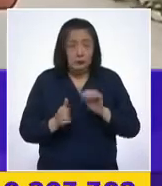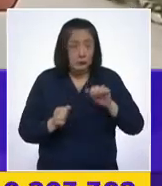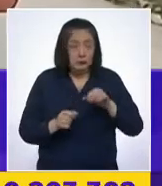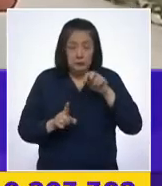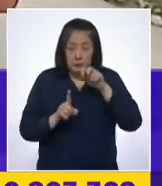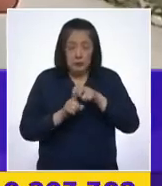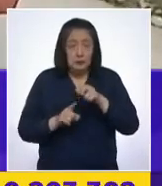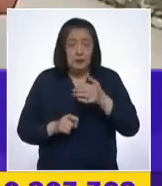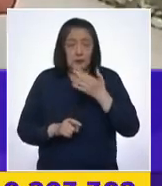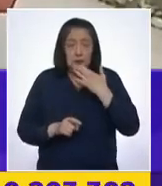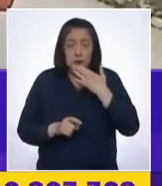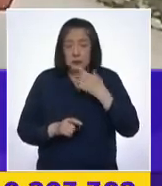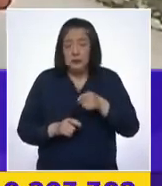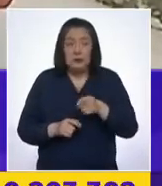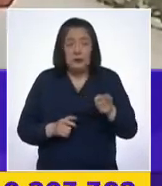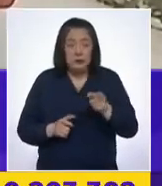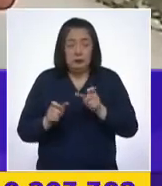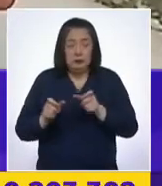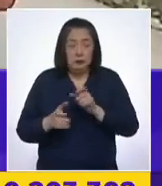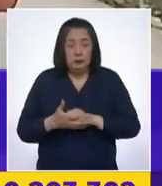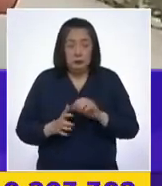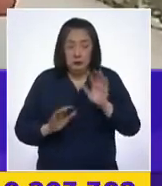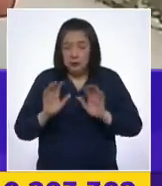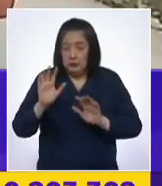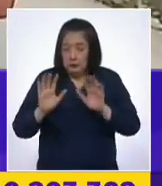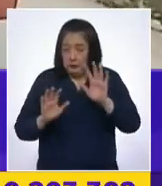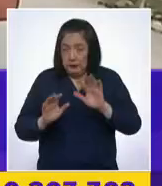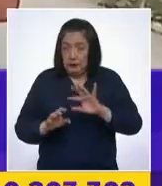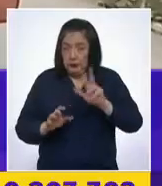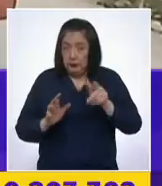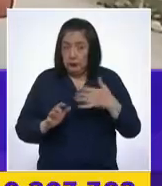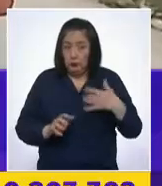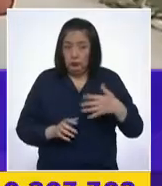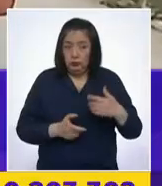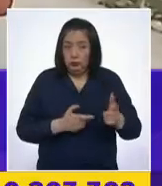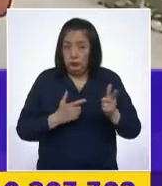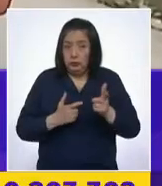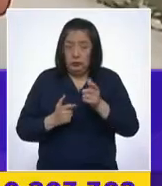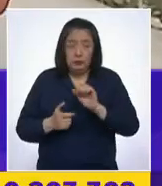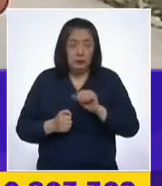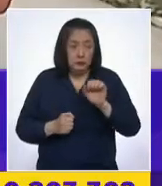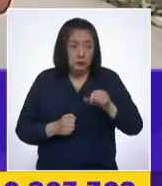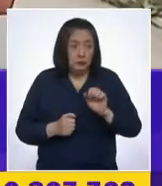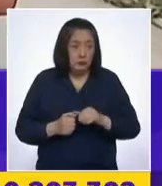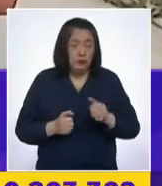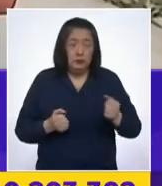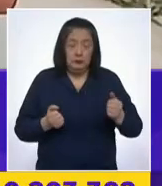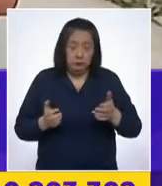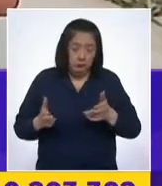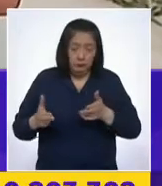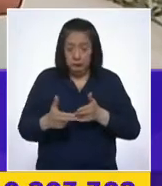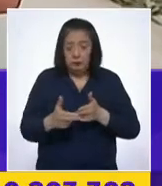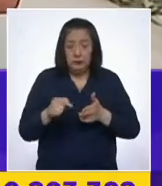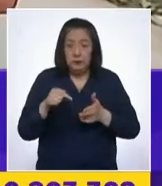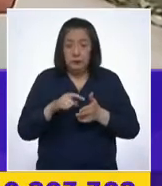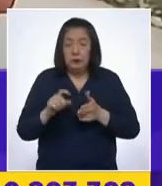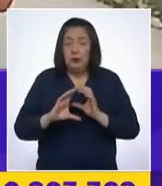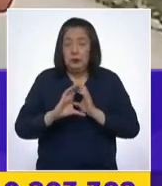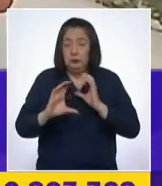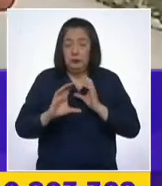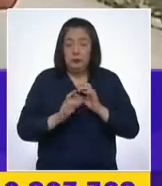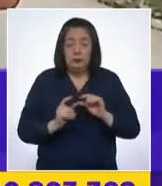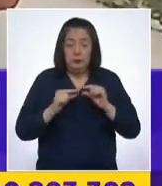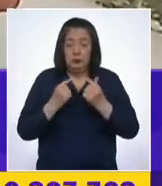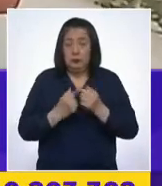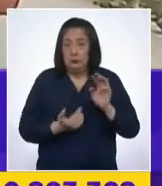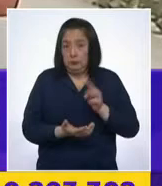dar con esta captura de que, como te decía, son 15 delincuentes fuertemente armados los que han interceptado el bus de la agrupación musical que, como te